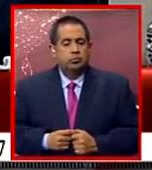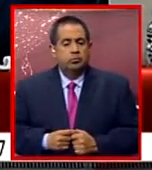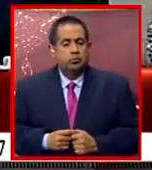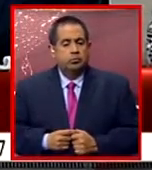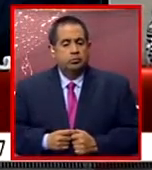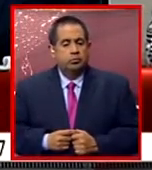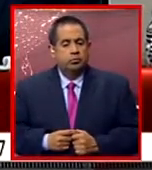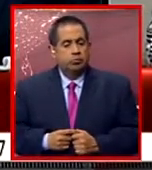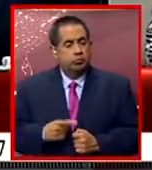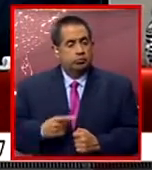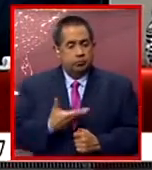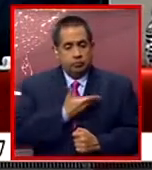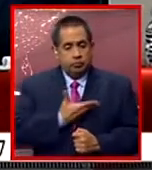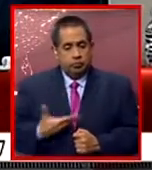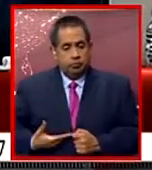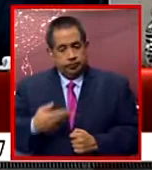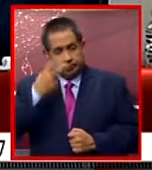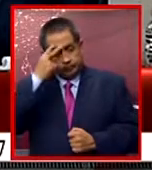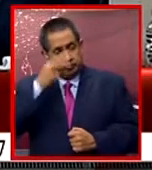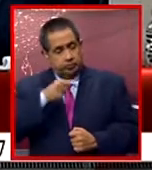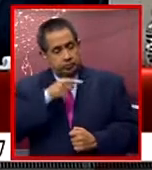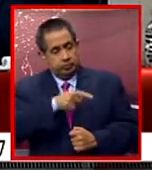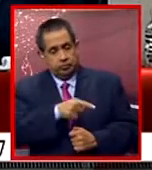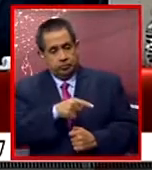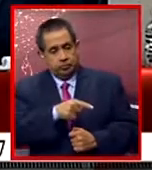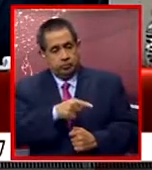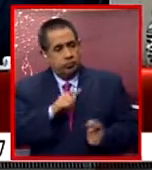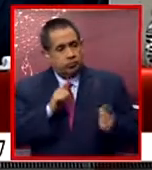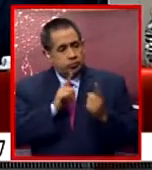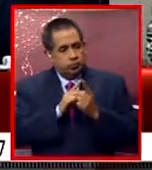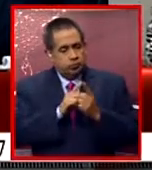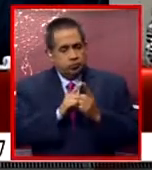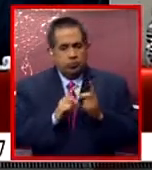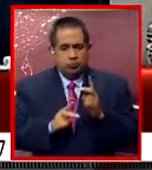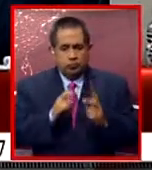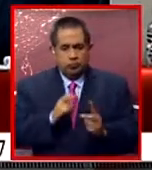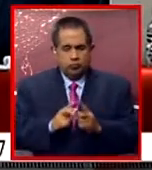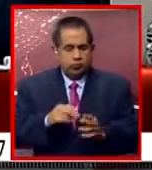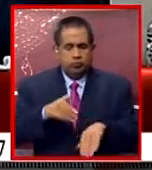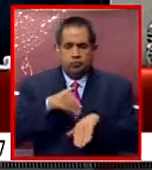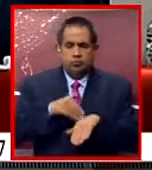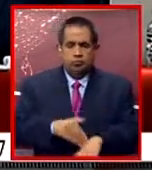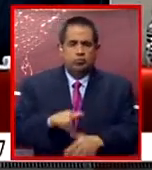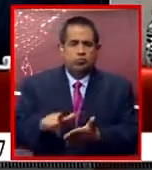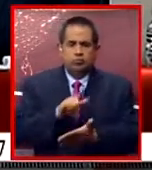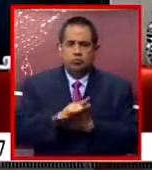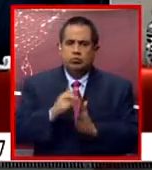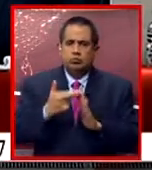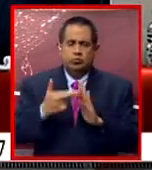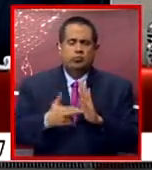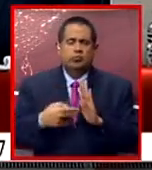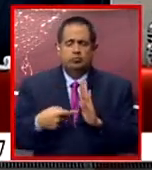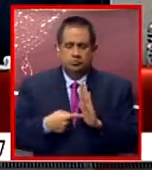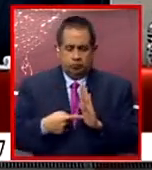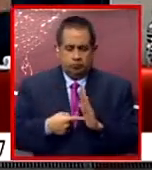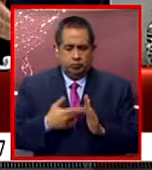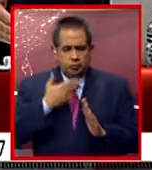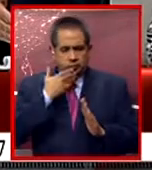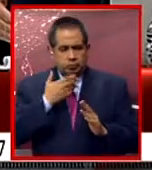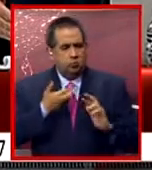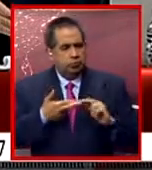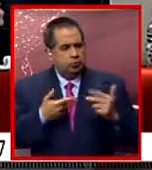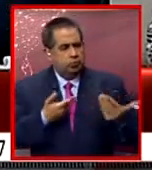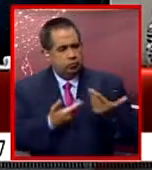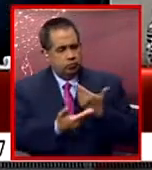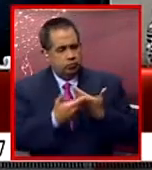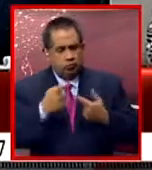y la del señor presidente de la República, hemos hecho un ejercicio republicano con una relación